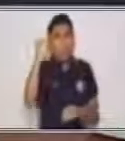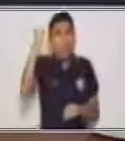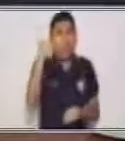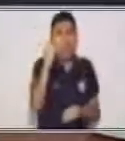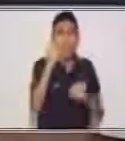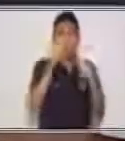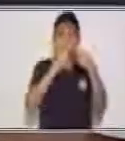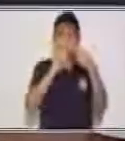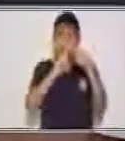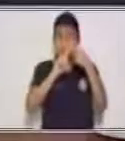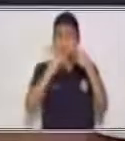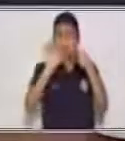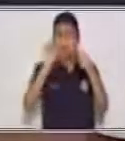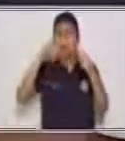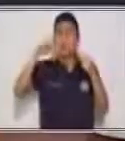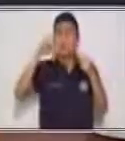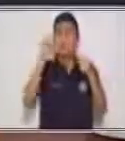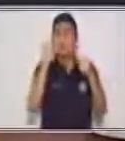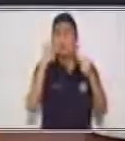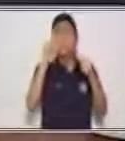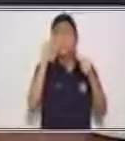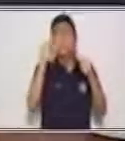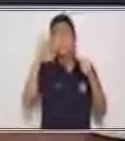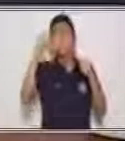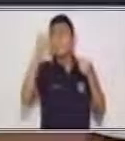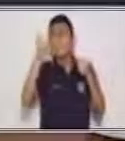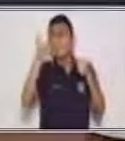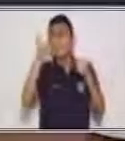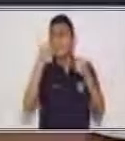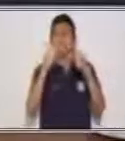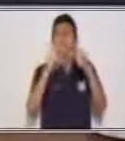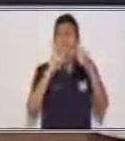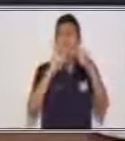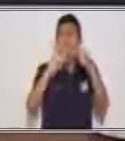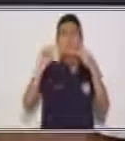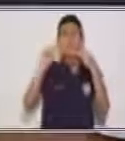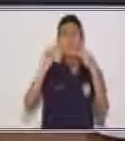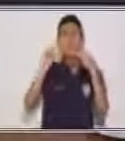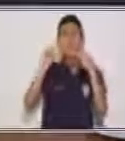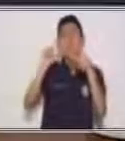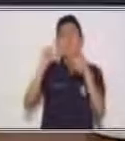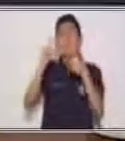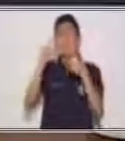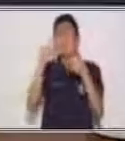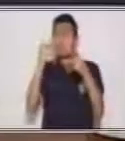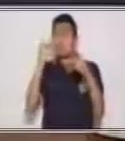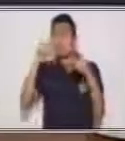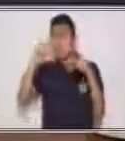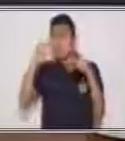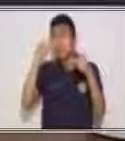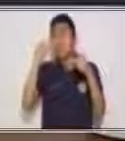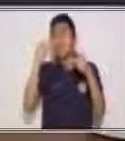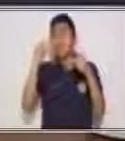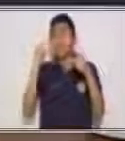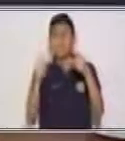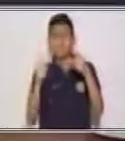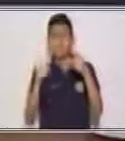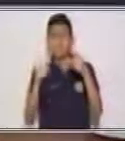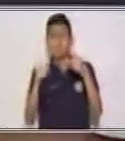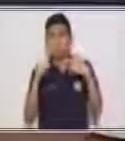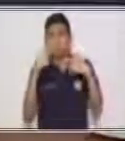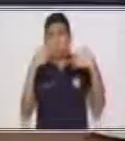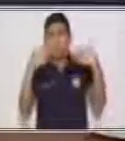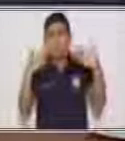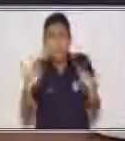forma científica. ¿A qué me refiero? De forma empírica es como cuando tú sabes que comienzan a caer gotitas de agua, es porque va a